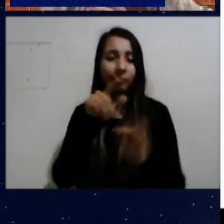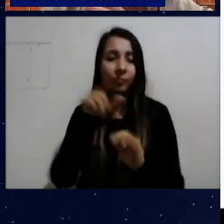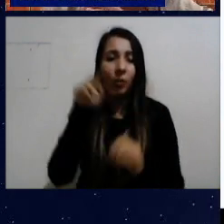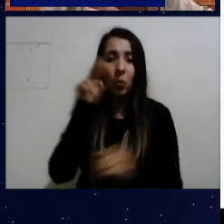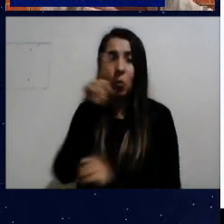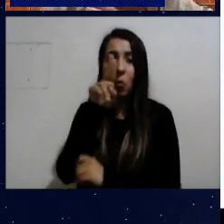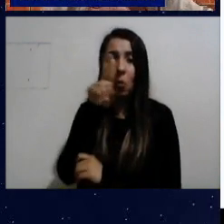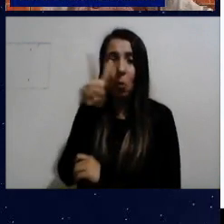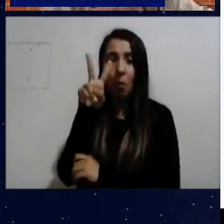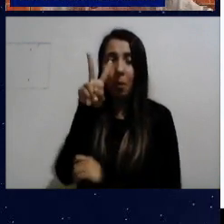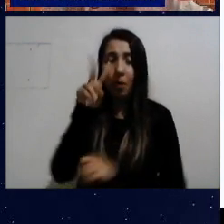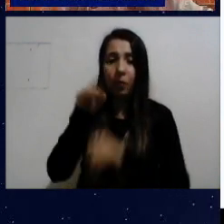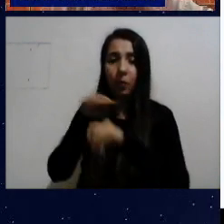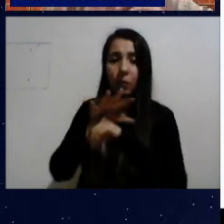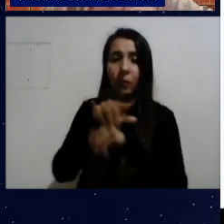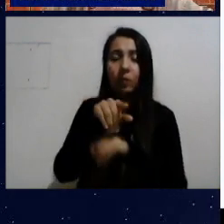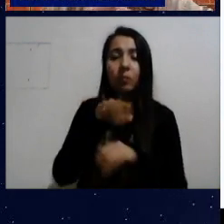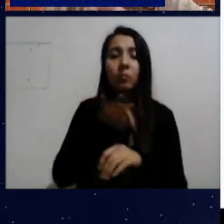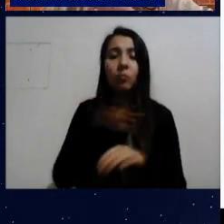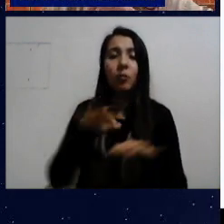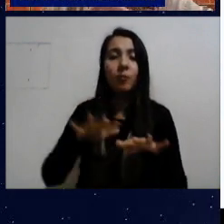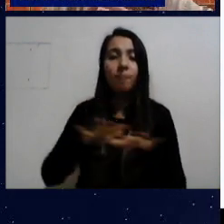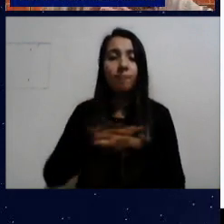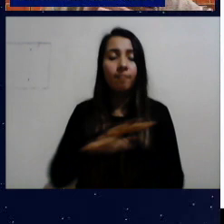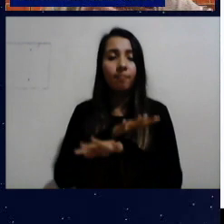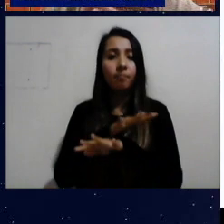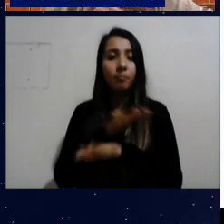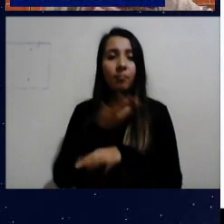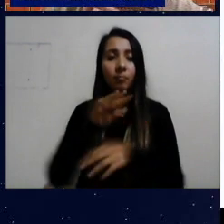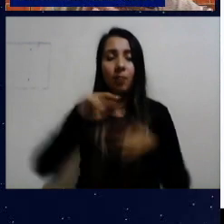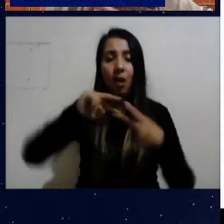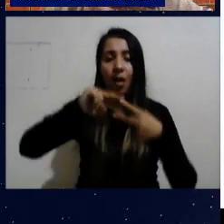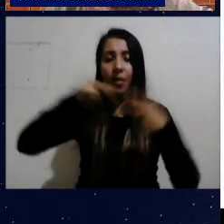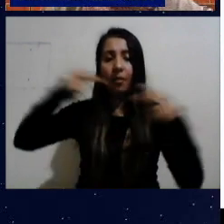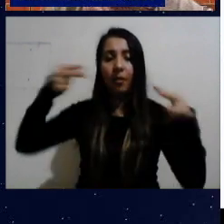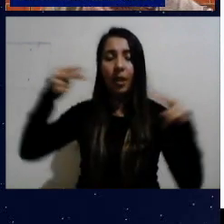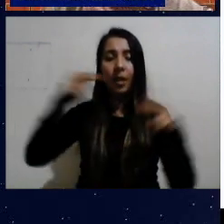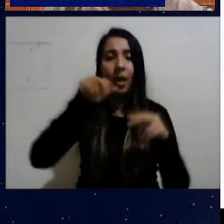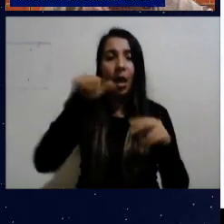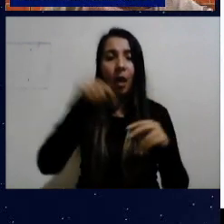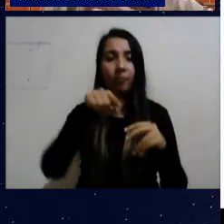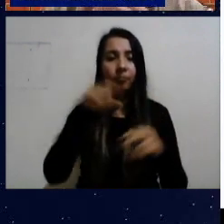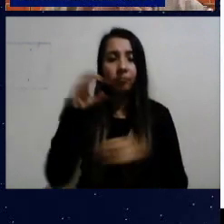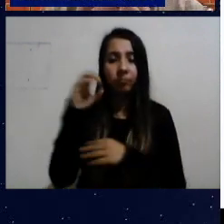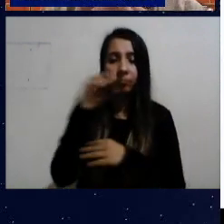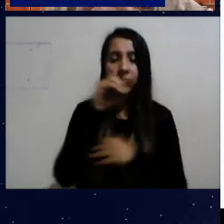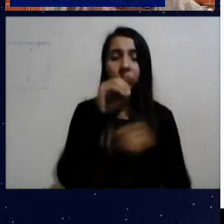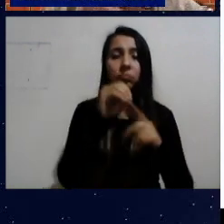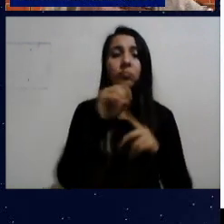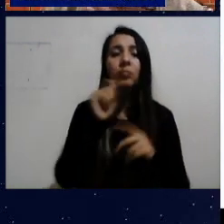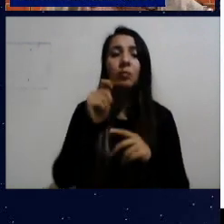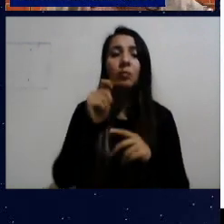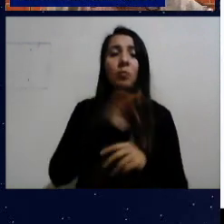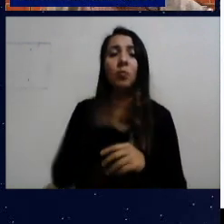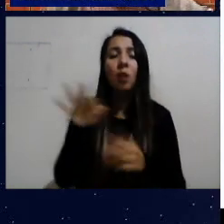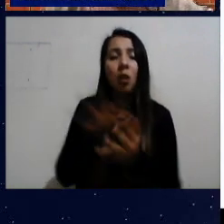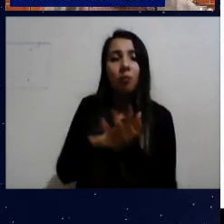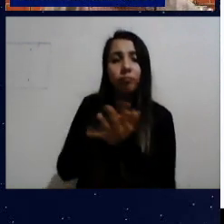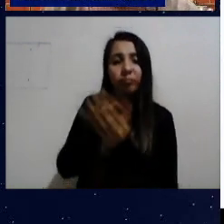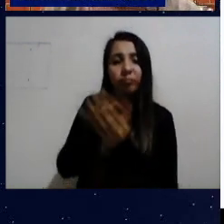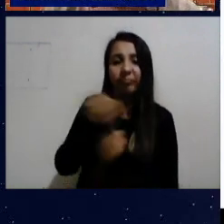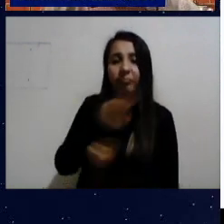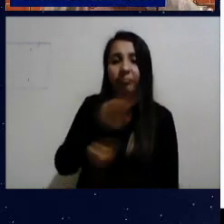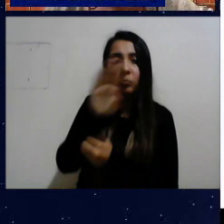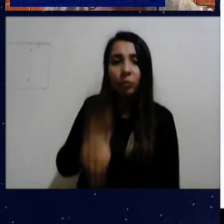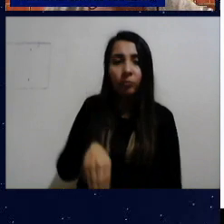radiación ultravioleta puede modificar el ADN de los microorganismos, causando la muerte o la desactivación